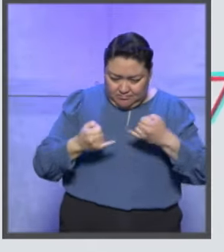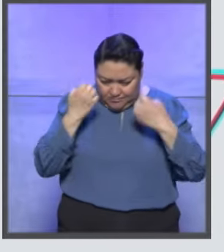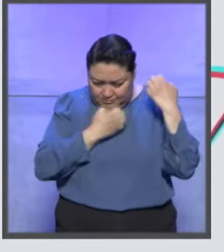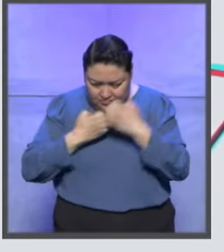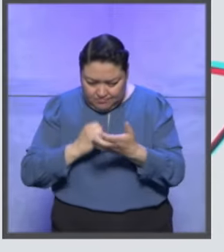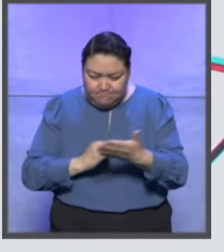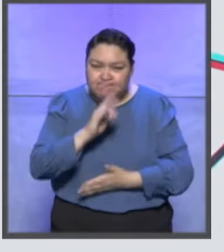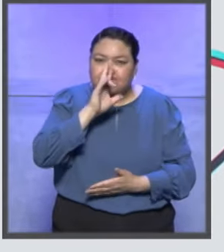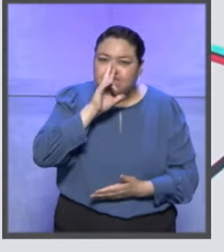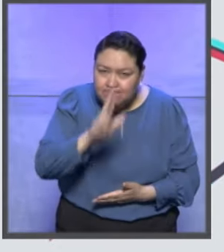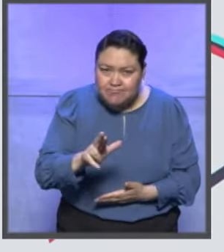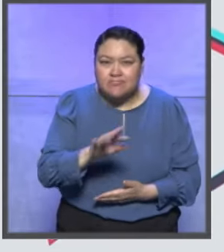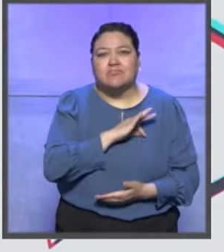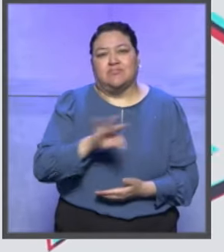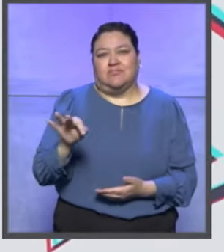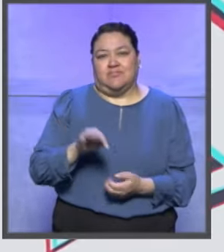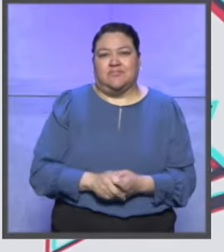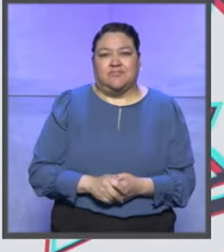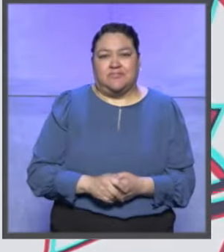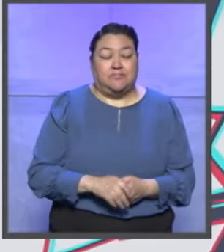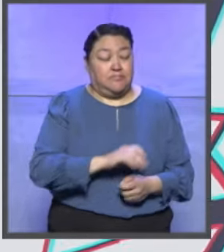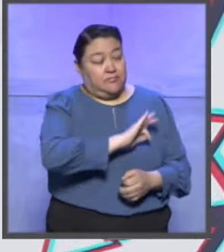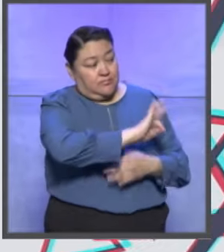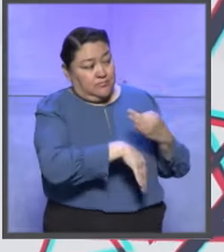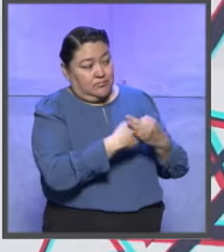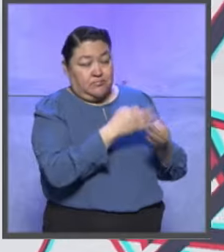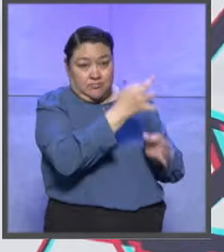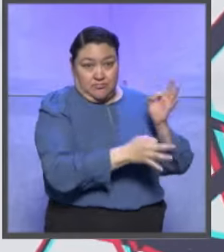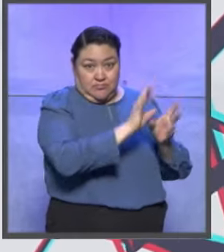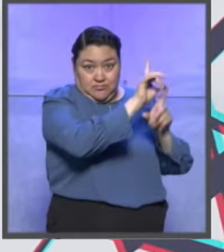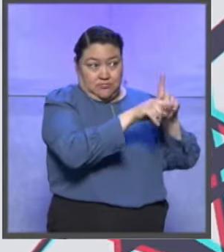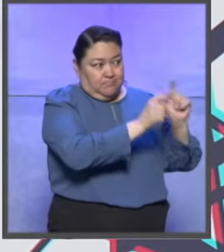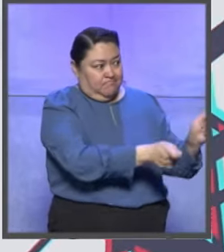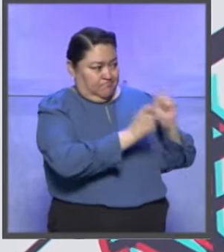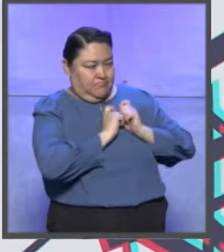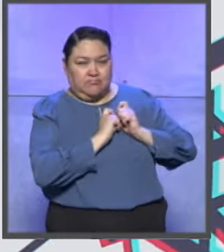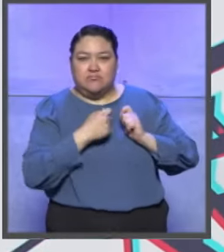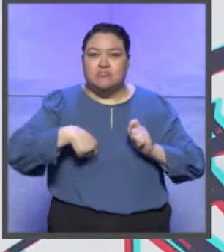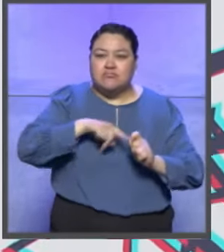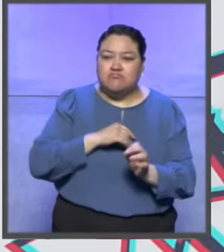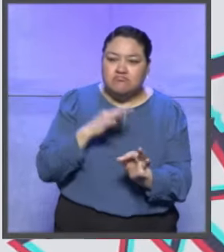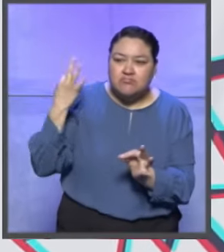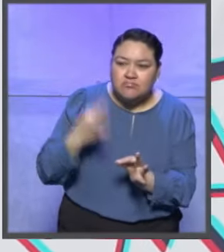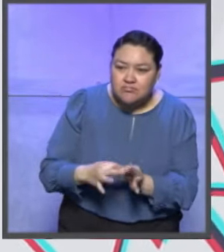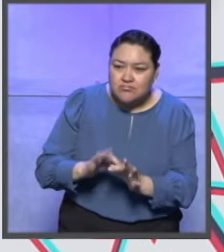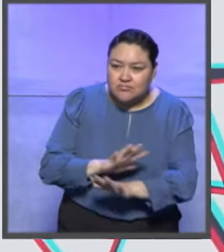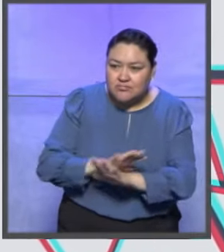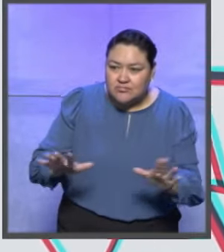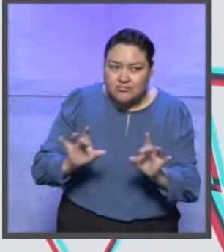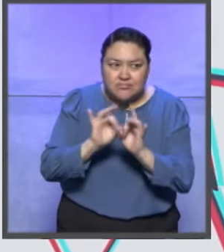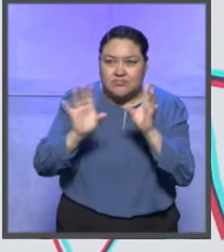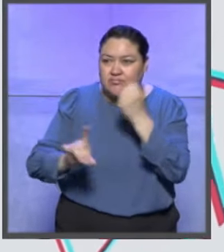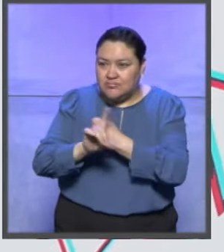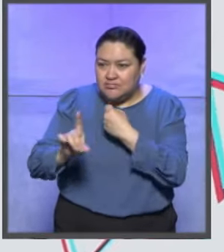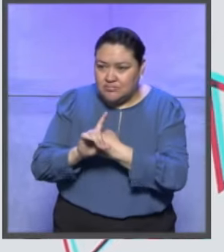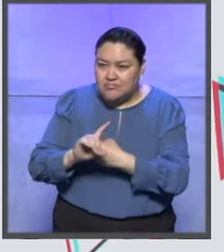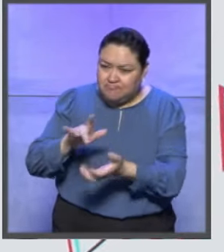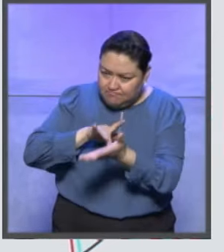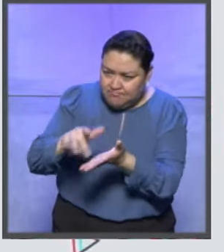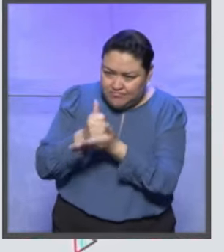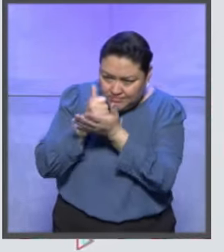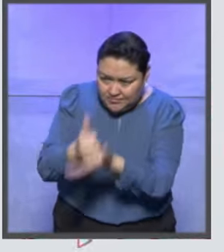por todos los tribunales electorales. Estamos listos, estamos preparados. Muchas para gracias, acompañar perdón. A todos en esta fiesta.